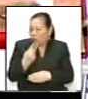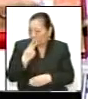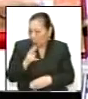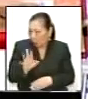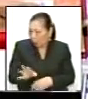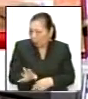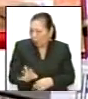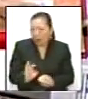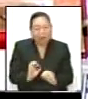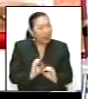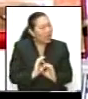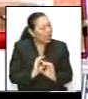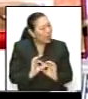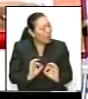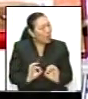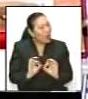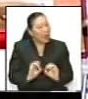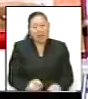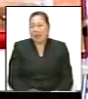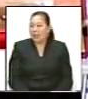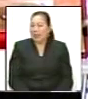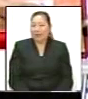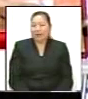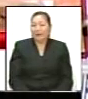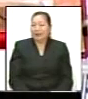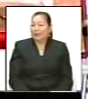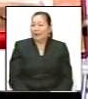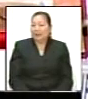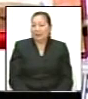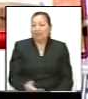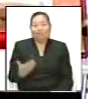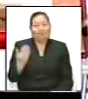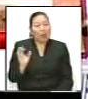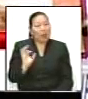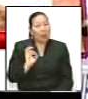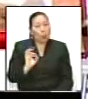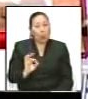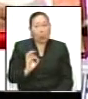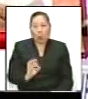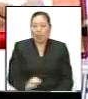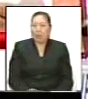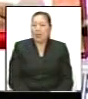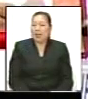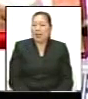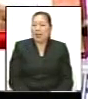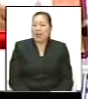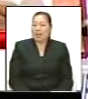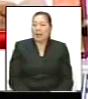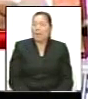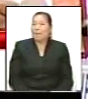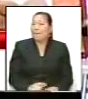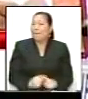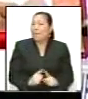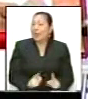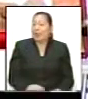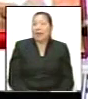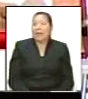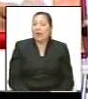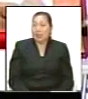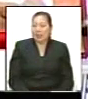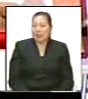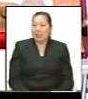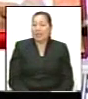encuentra totalmente como lamentablemente le pasó en el problema del niño costero. Sin embargo,